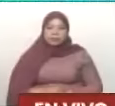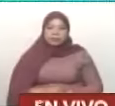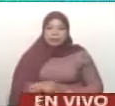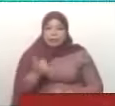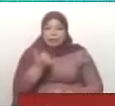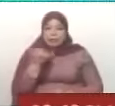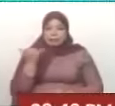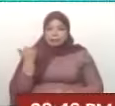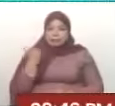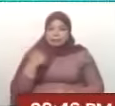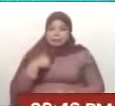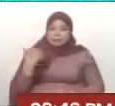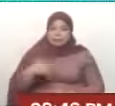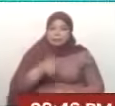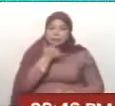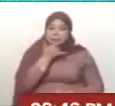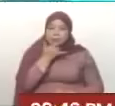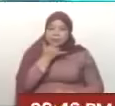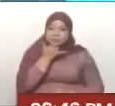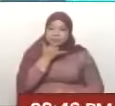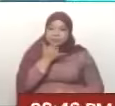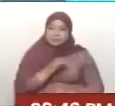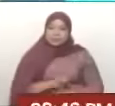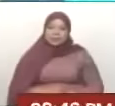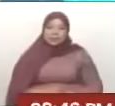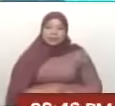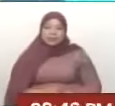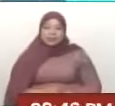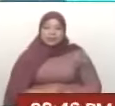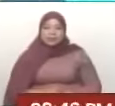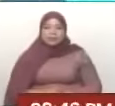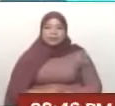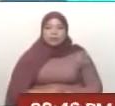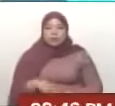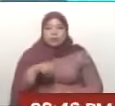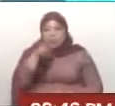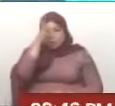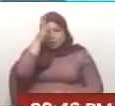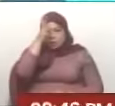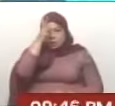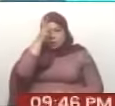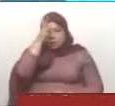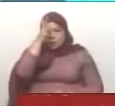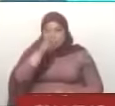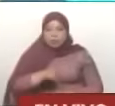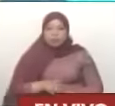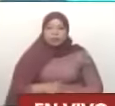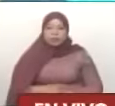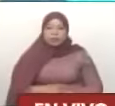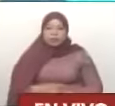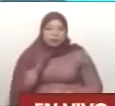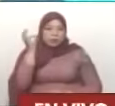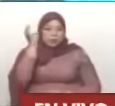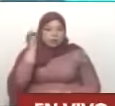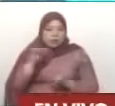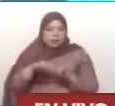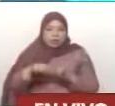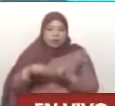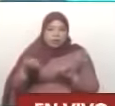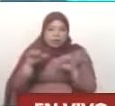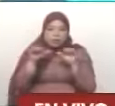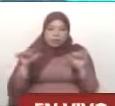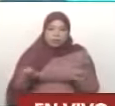Se puso roja. ¿Ah? Igual, Estado Falcón, Life Fran Rosillo, ingeniero de sistema,